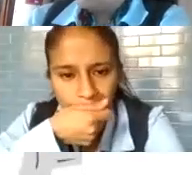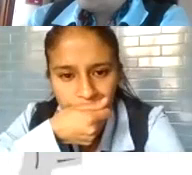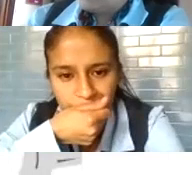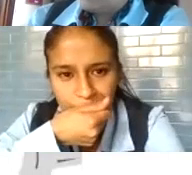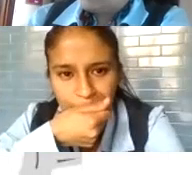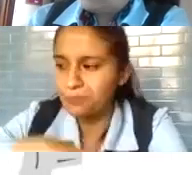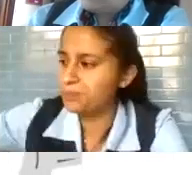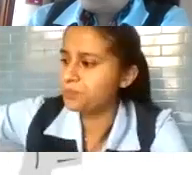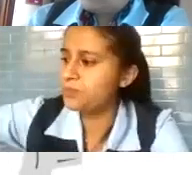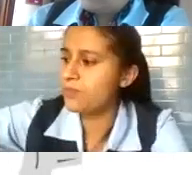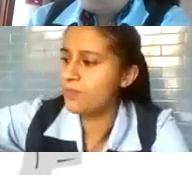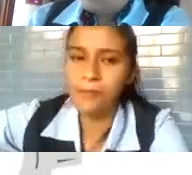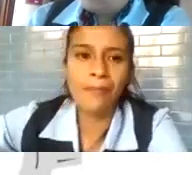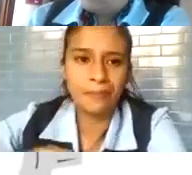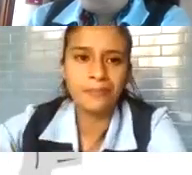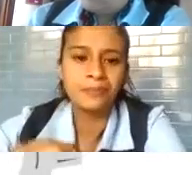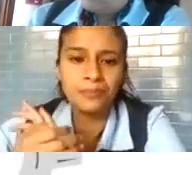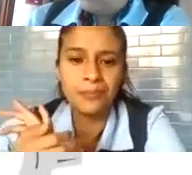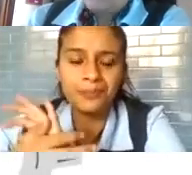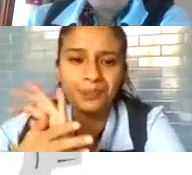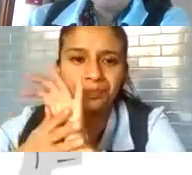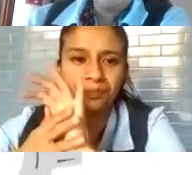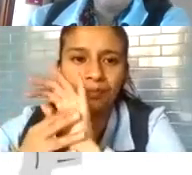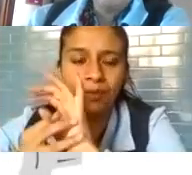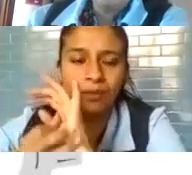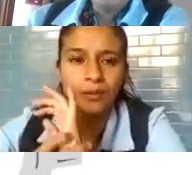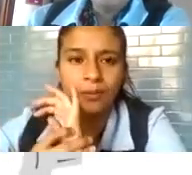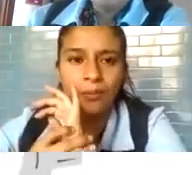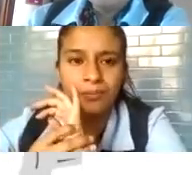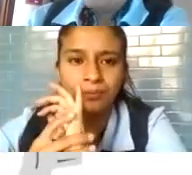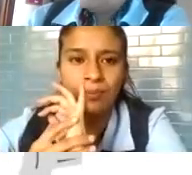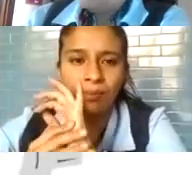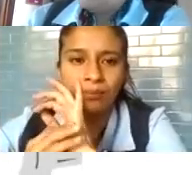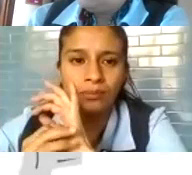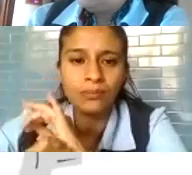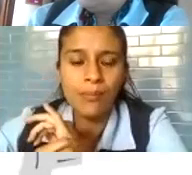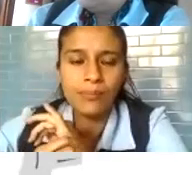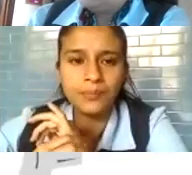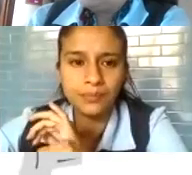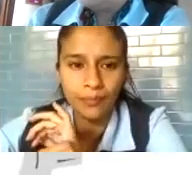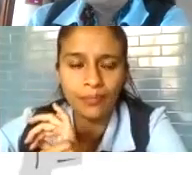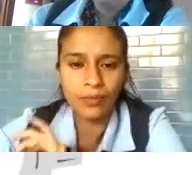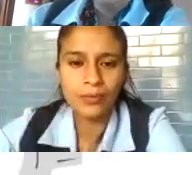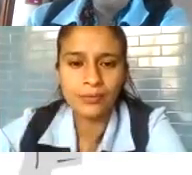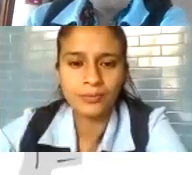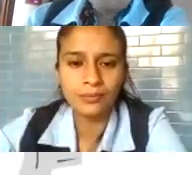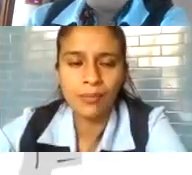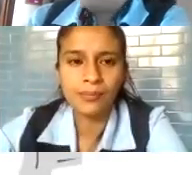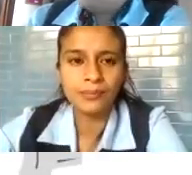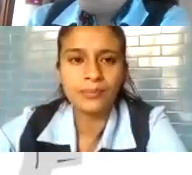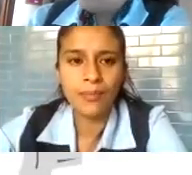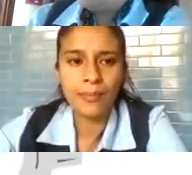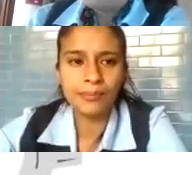ya hubo un antecedente, ¿ok? Ya apliqué el PAS, ya apliqué el Advil, la mnemotecnia